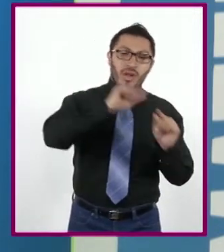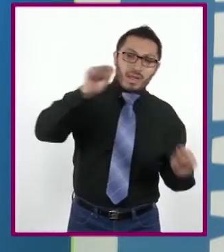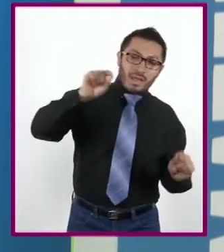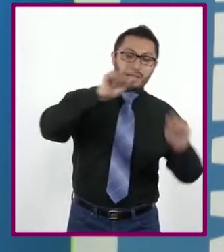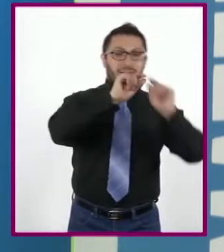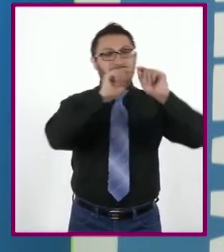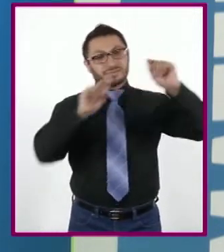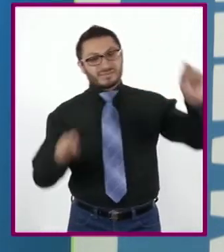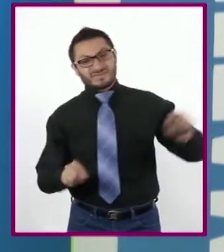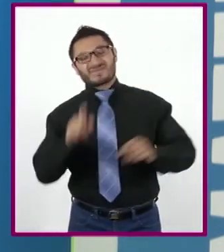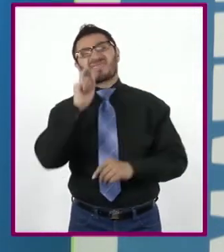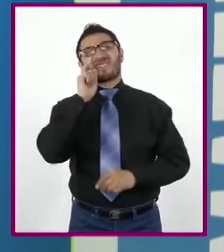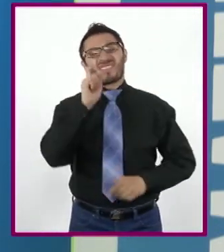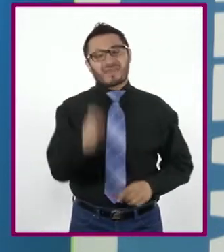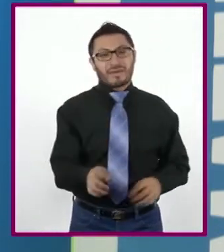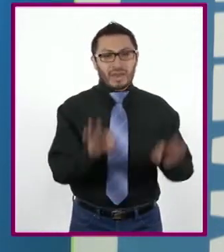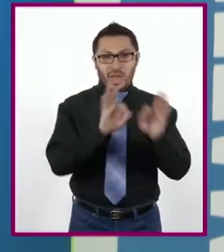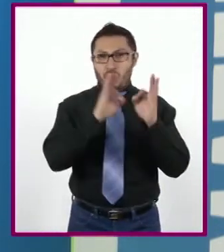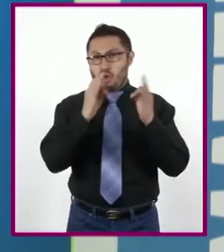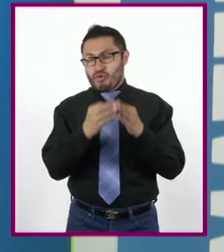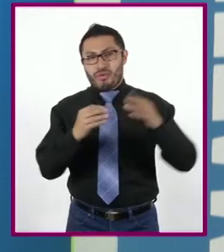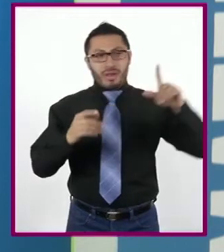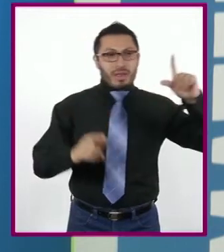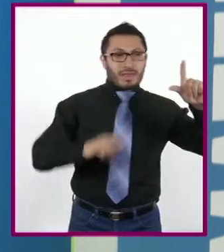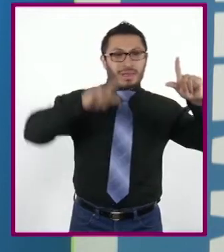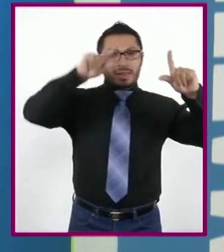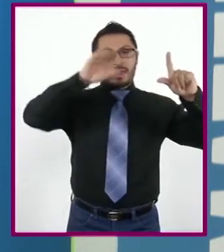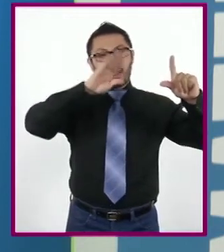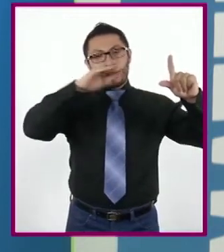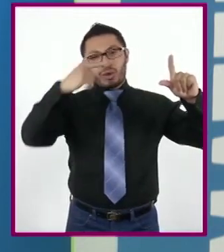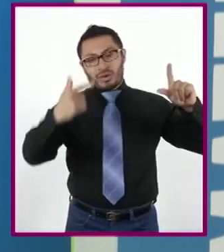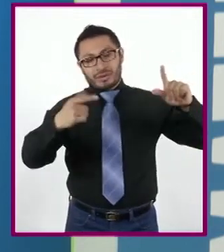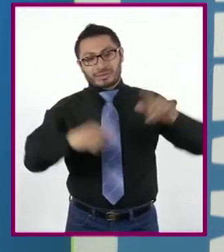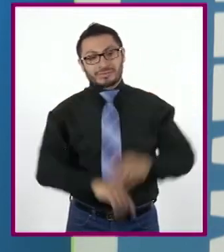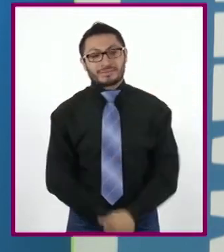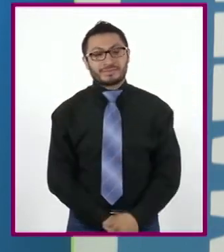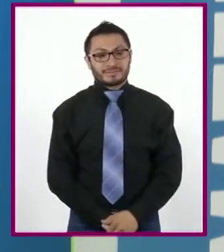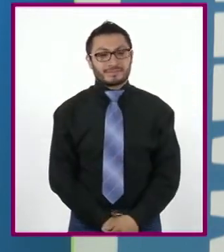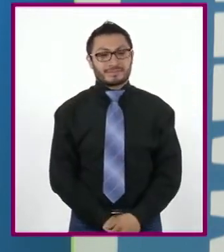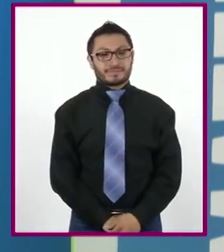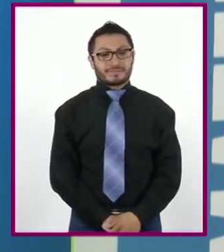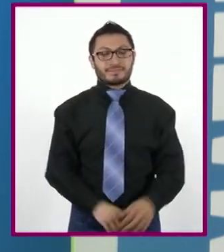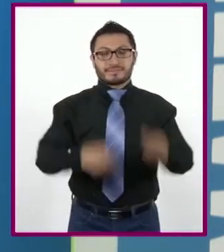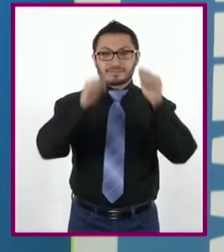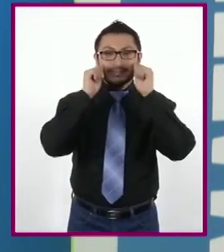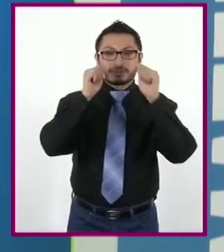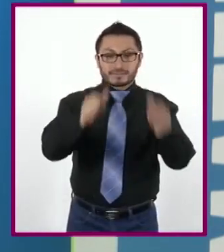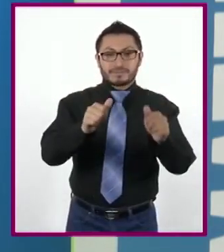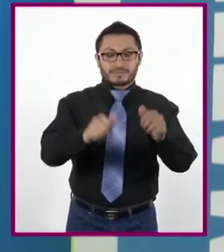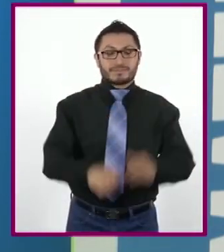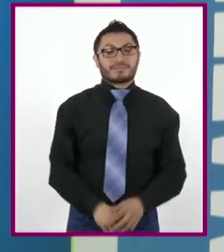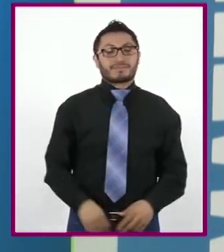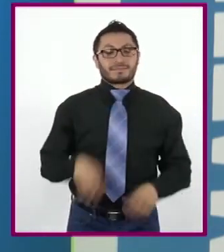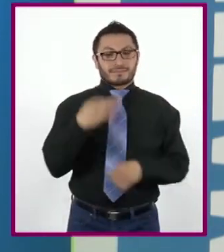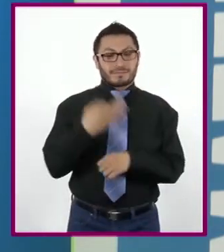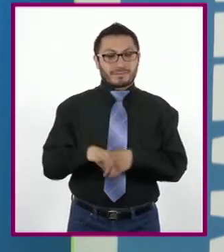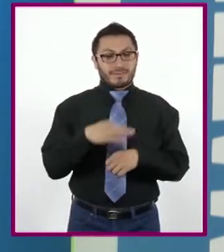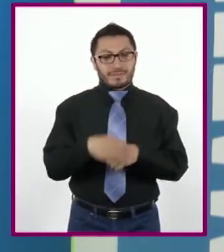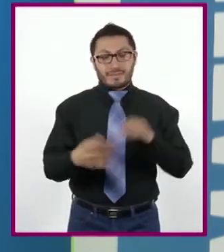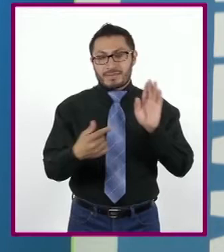perpendiculares? Es decir, forman ángulos de 90 grados. Pongan atención mientras los